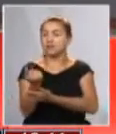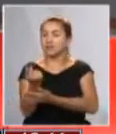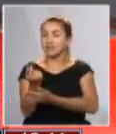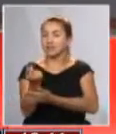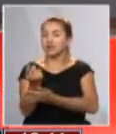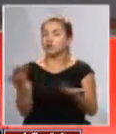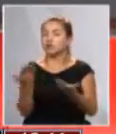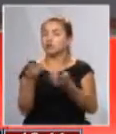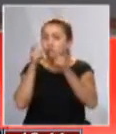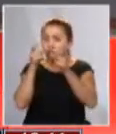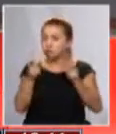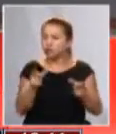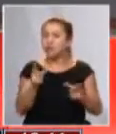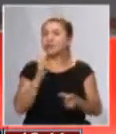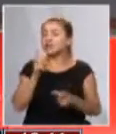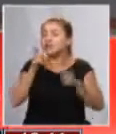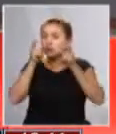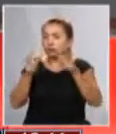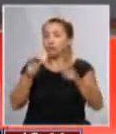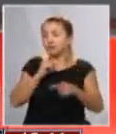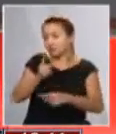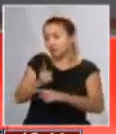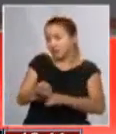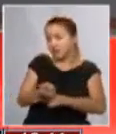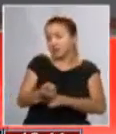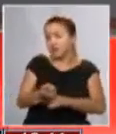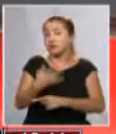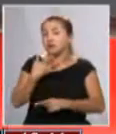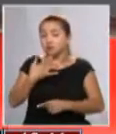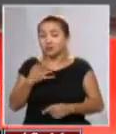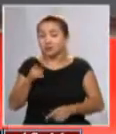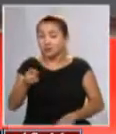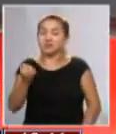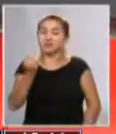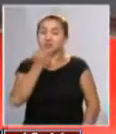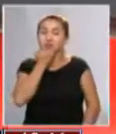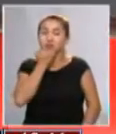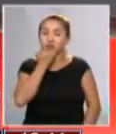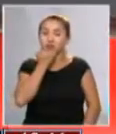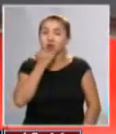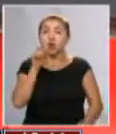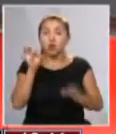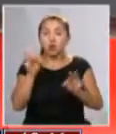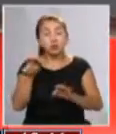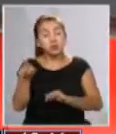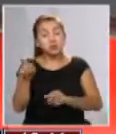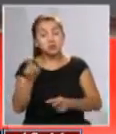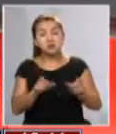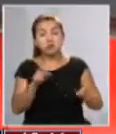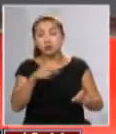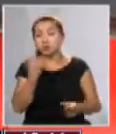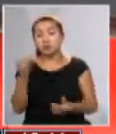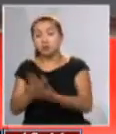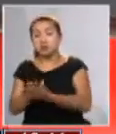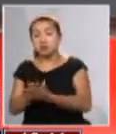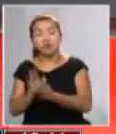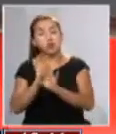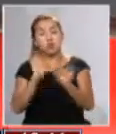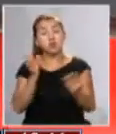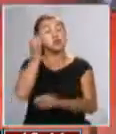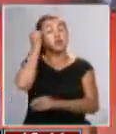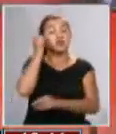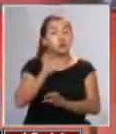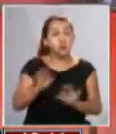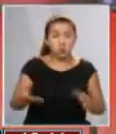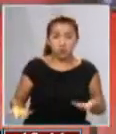se regula eso? Porque claramente hay algo que falló y que si no hubiera sido por una persona que hoy día está muerta, esto no hubiera pasado